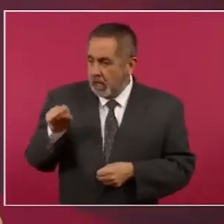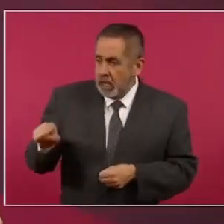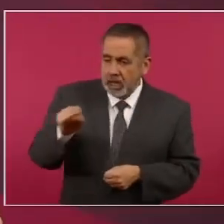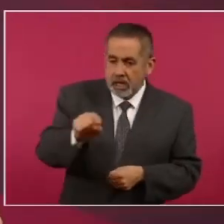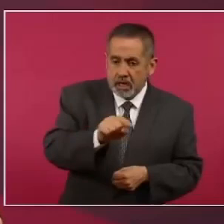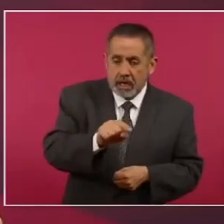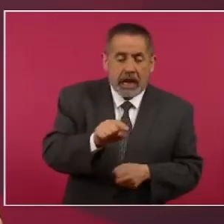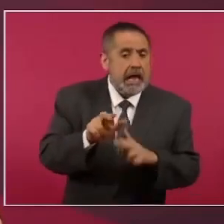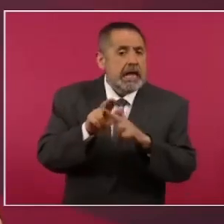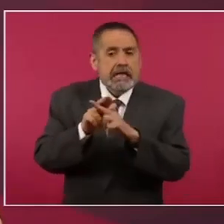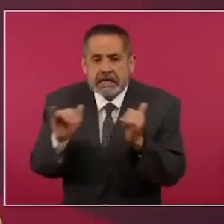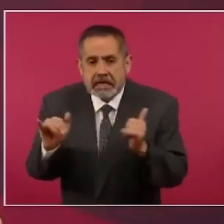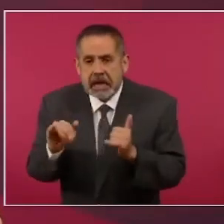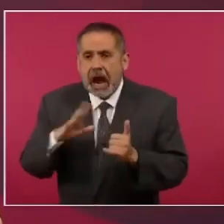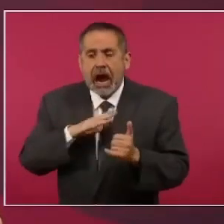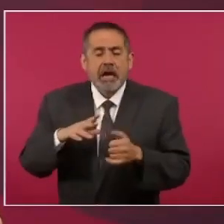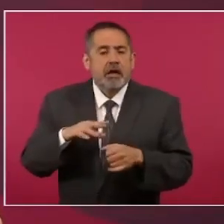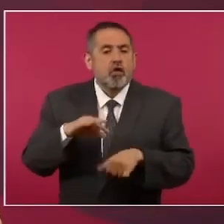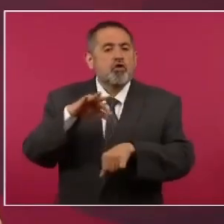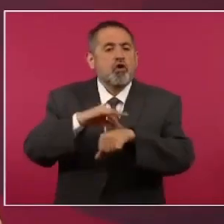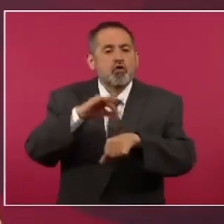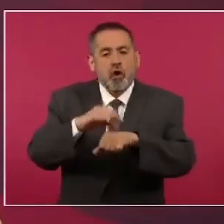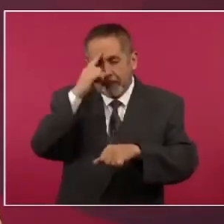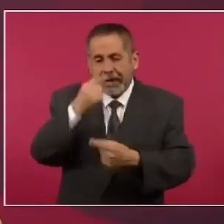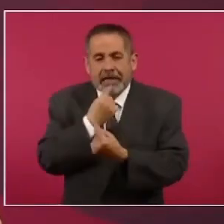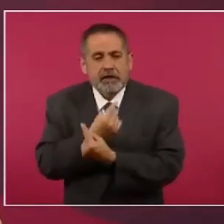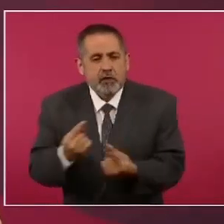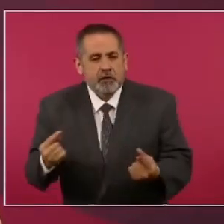3 había pediatra.